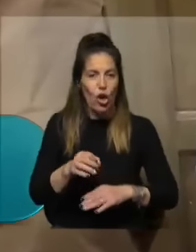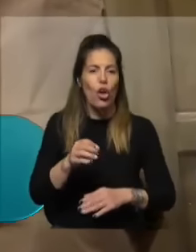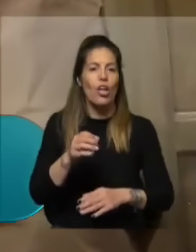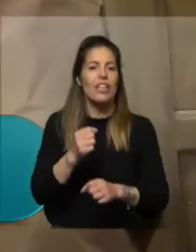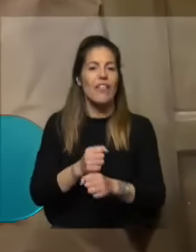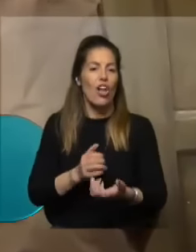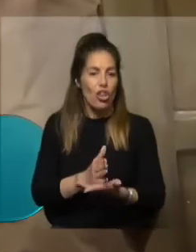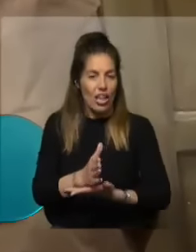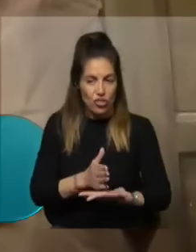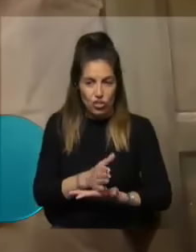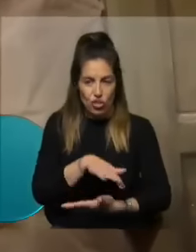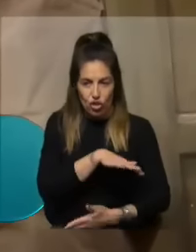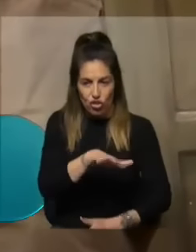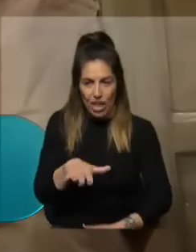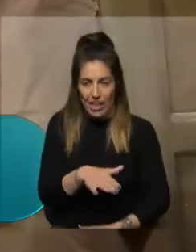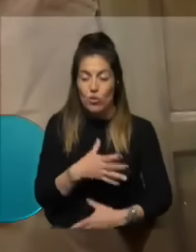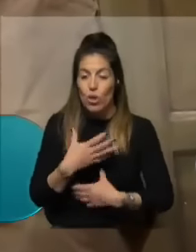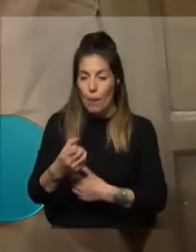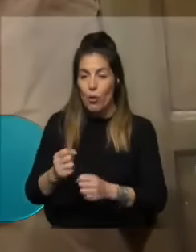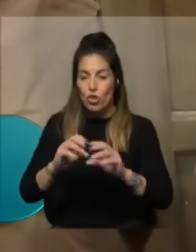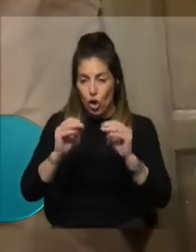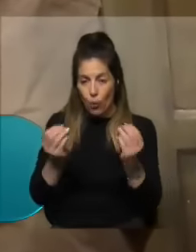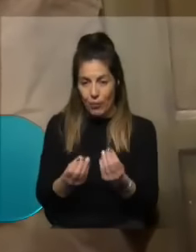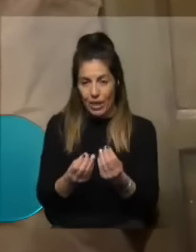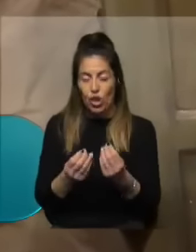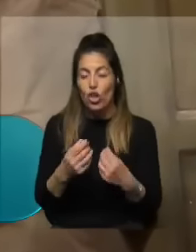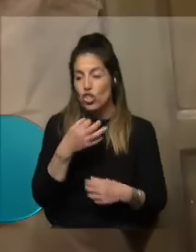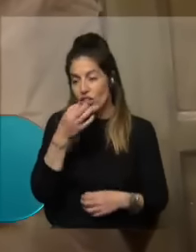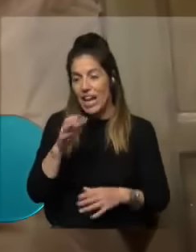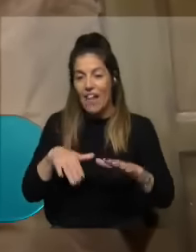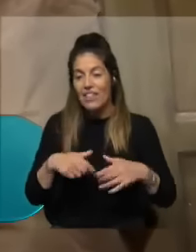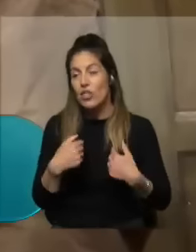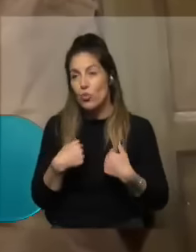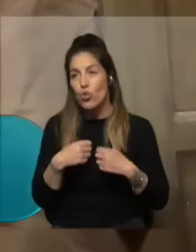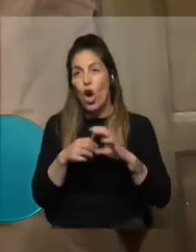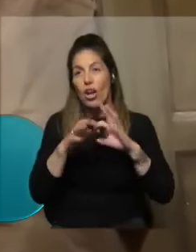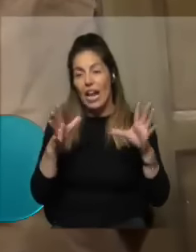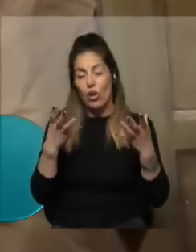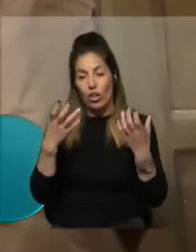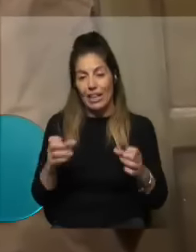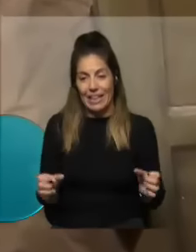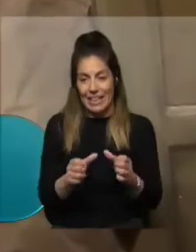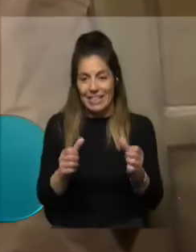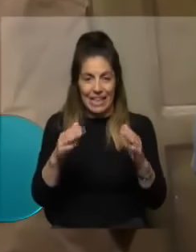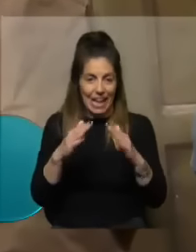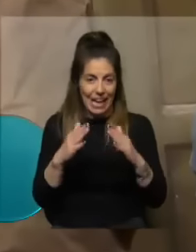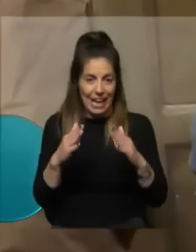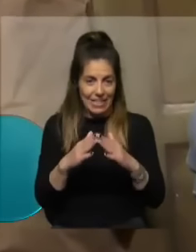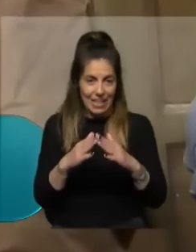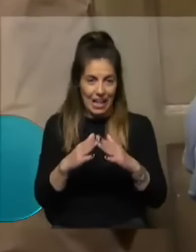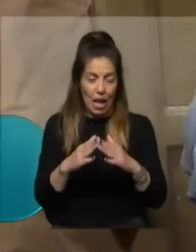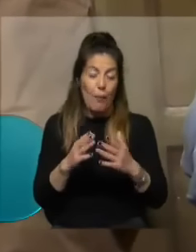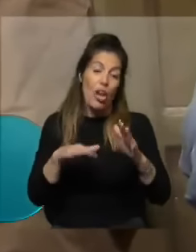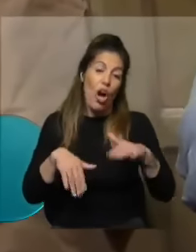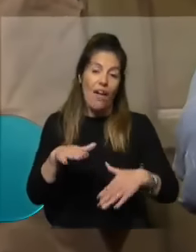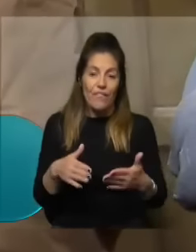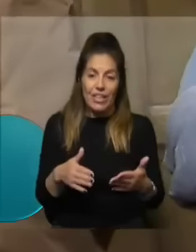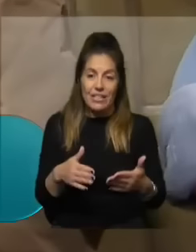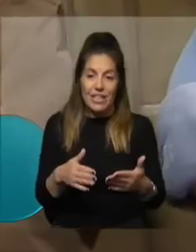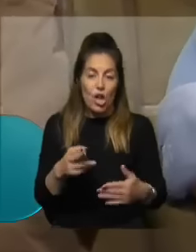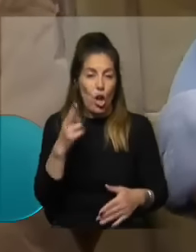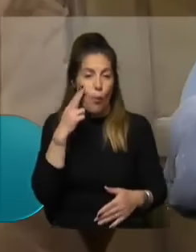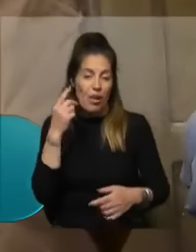apoyo bastante completo en esto que yo les decía, ¿no? A veces uno tiene claro lo que quiere en la casa y, bueno, no hay mucho para... Pero a veces los